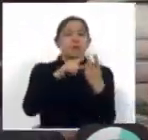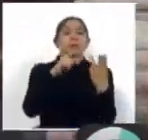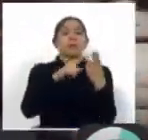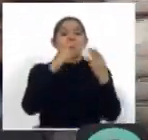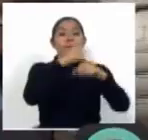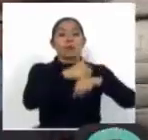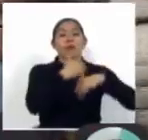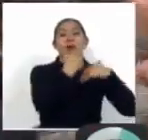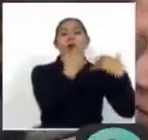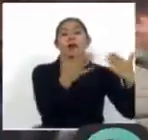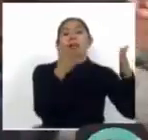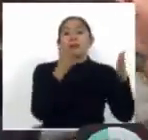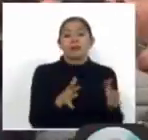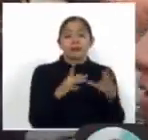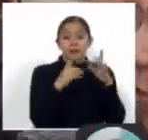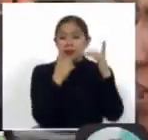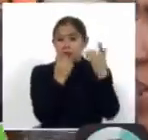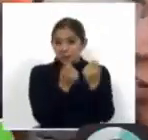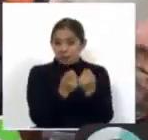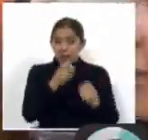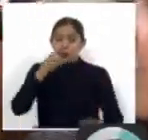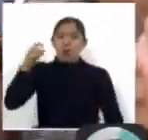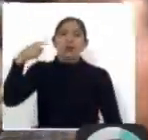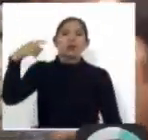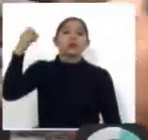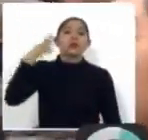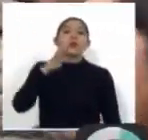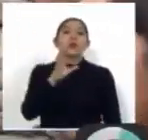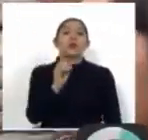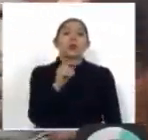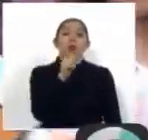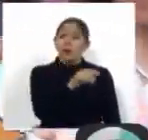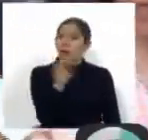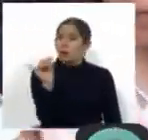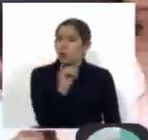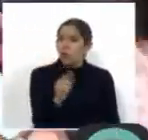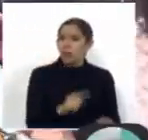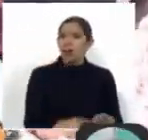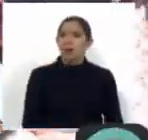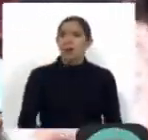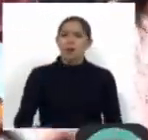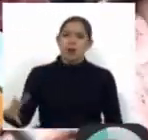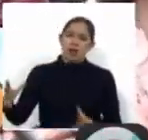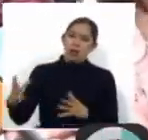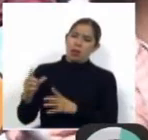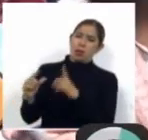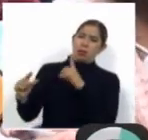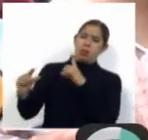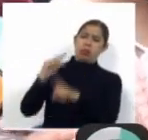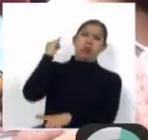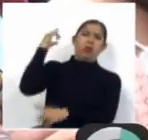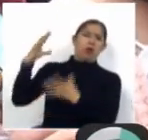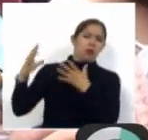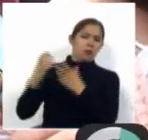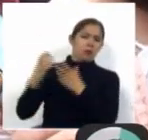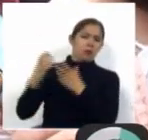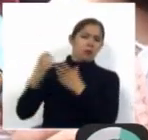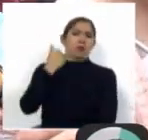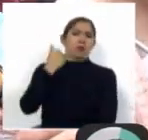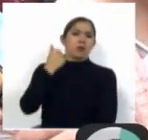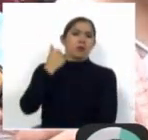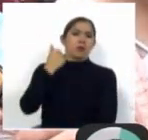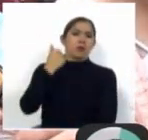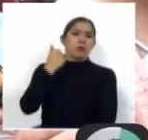asambleísta departamental de Soberanía y Libertad, Edwin Herrera. Me han insultado. No, me han insultado y después me han agarrado.